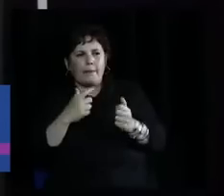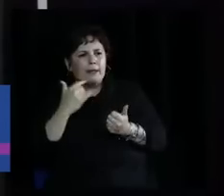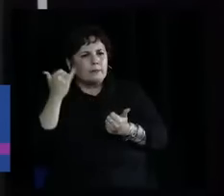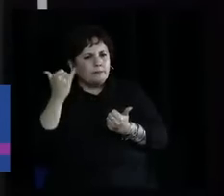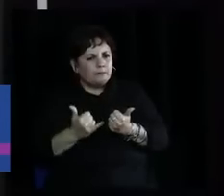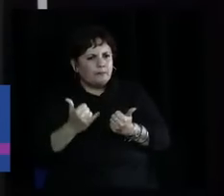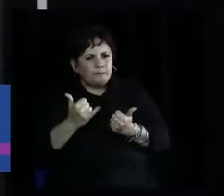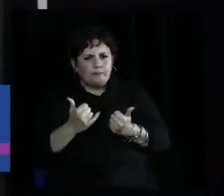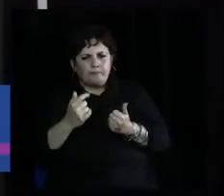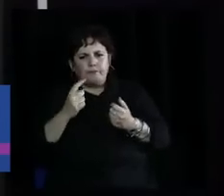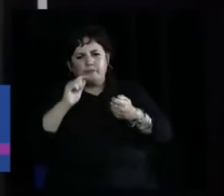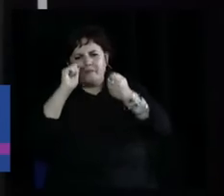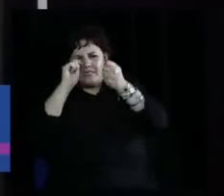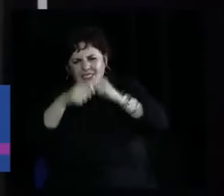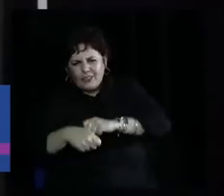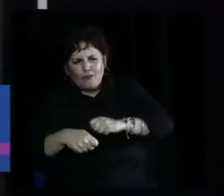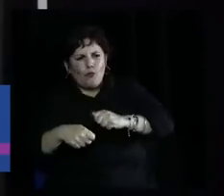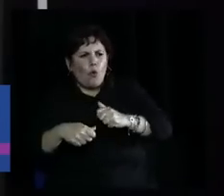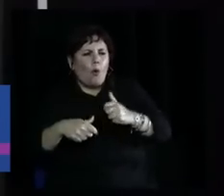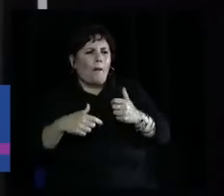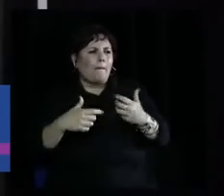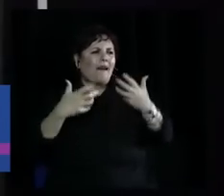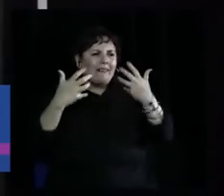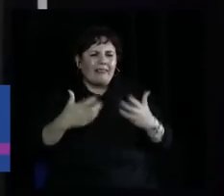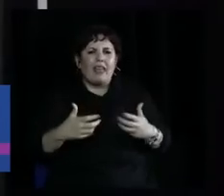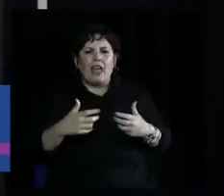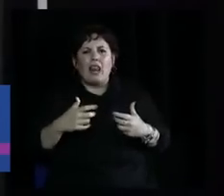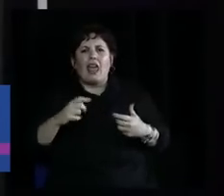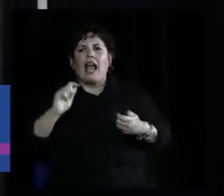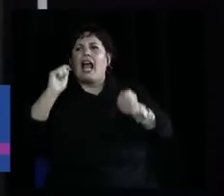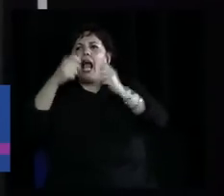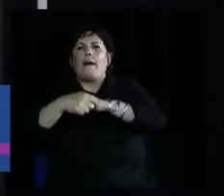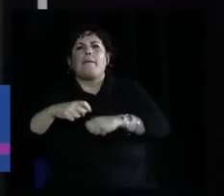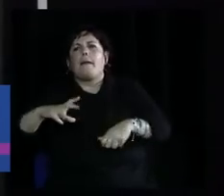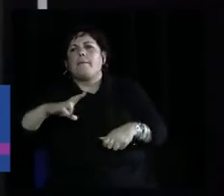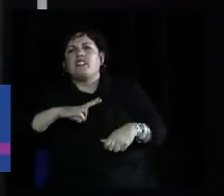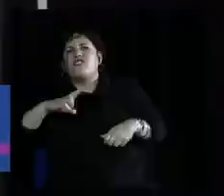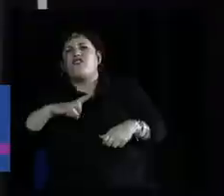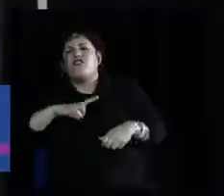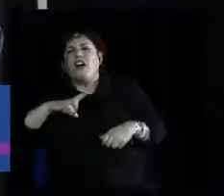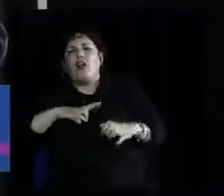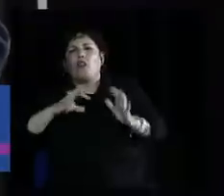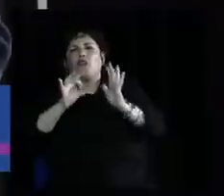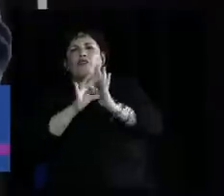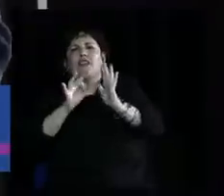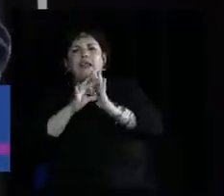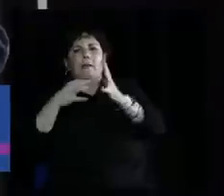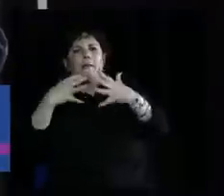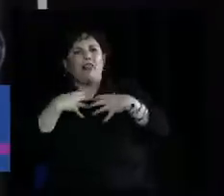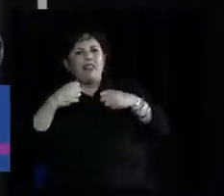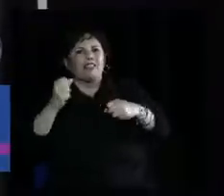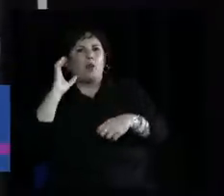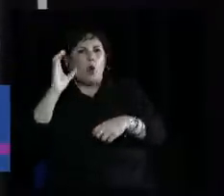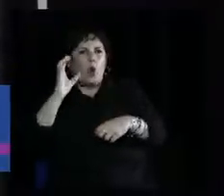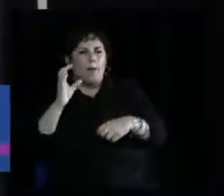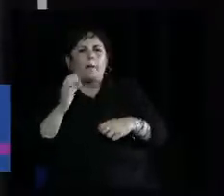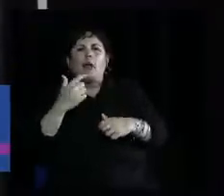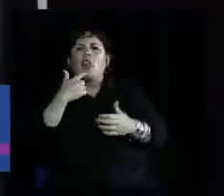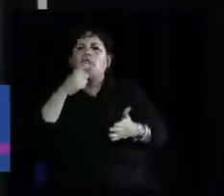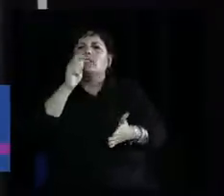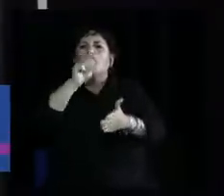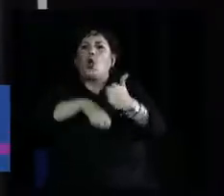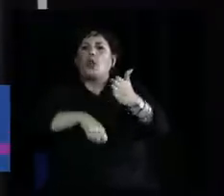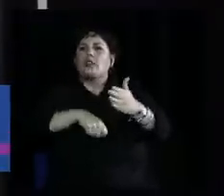hay reformas o apuestas a privatizar aún más el sistema de salud colombiano mediante la